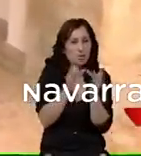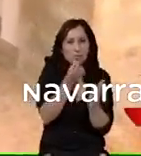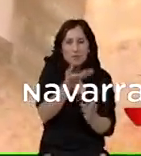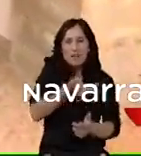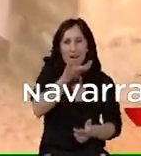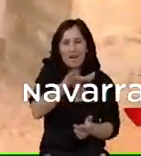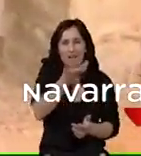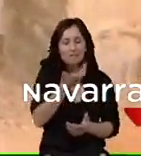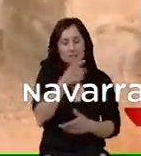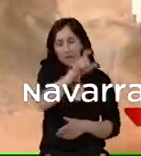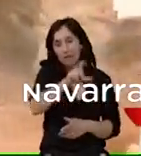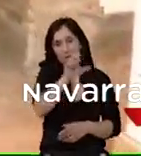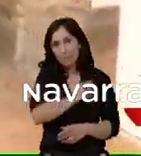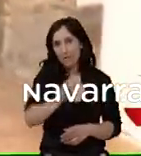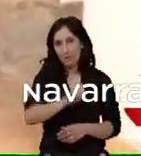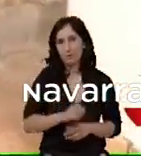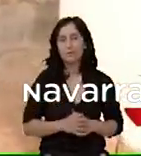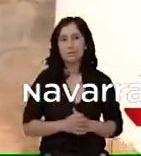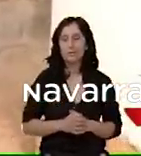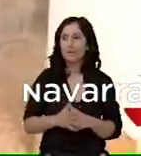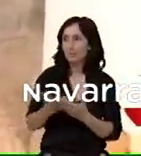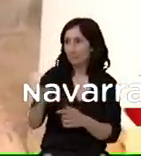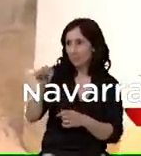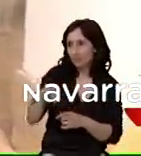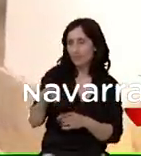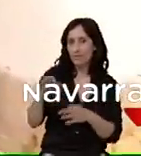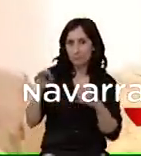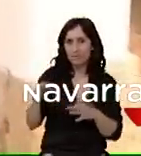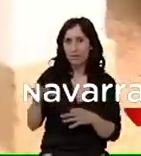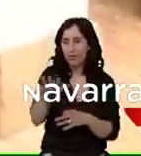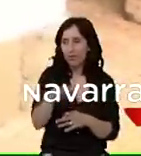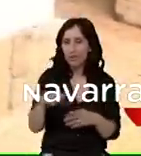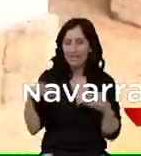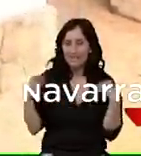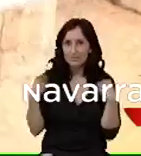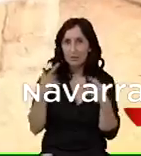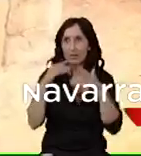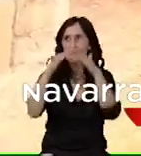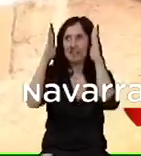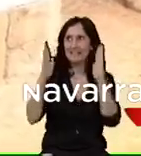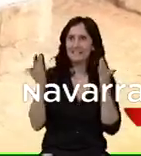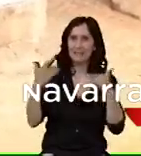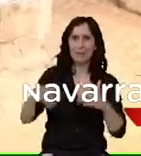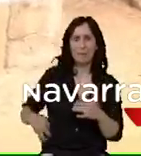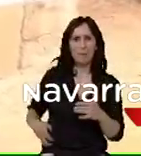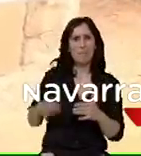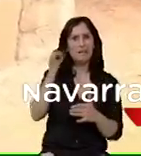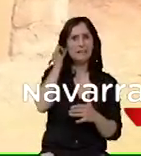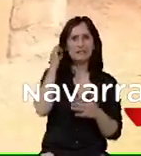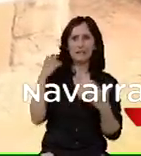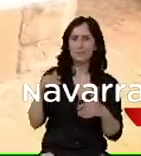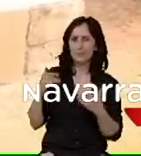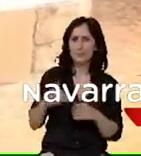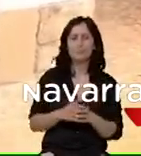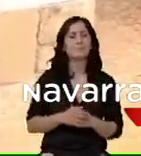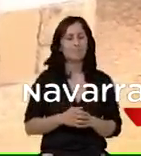una gente maravillosa. Y habrían disfrutado con este entorno, ¿no? Vaya como era la casa de las marquesas. Sí, sí, sí. La verdad es